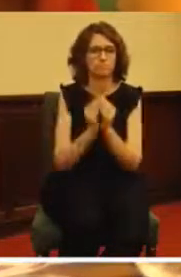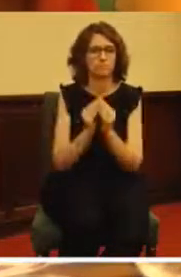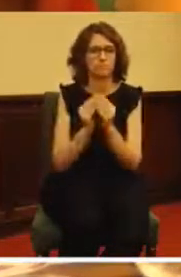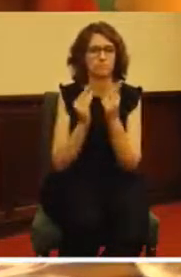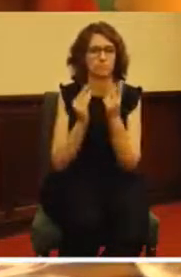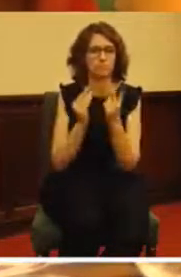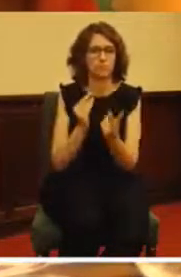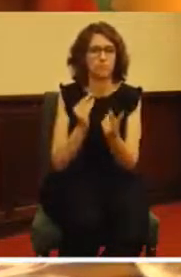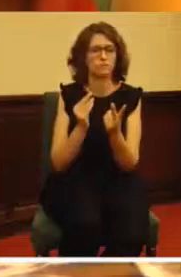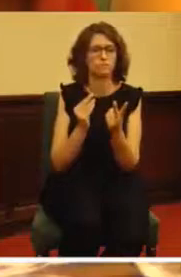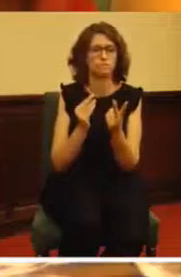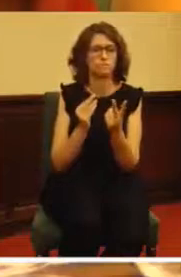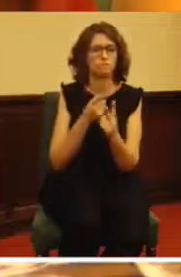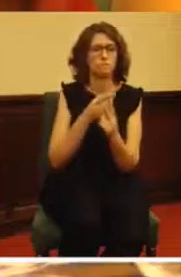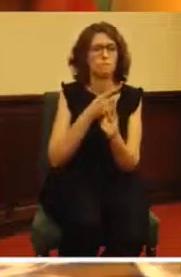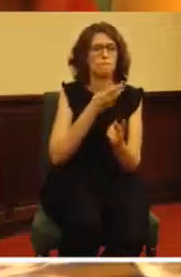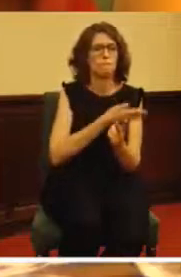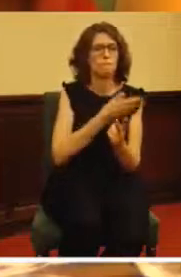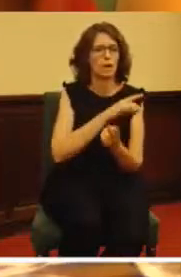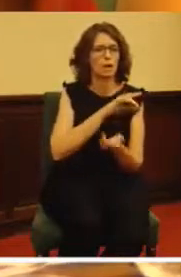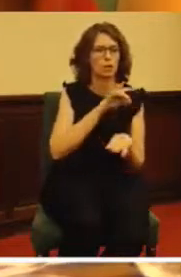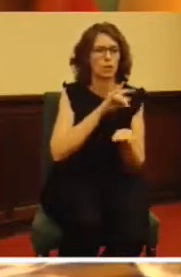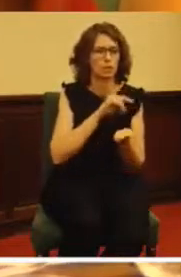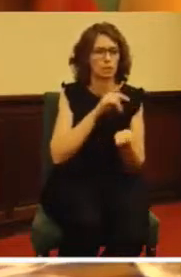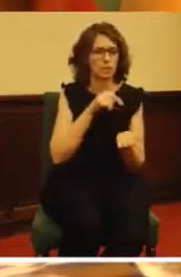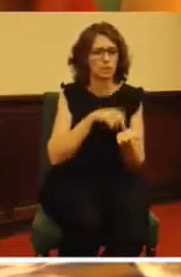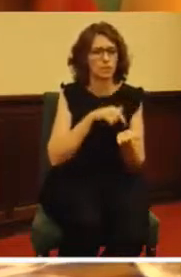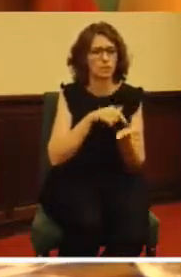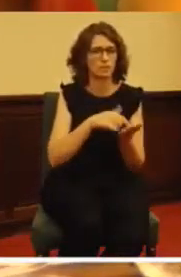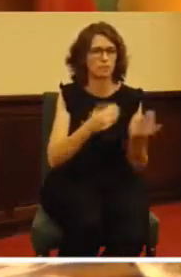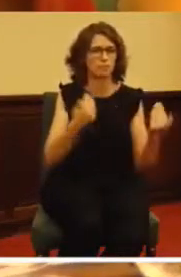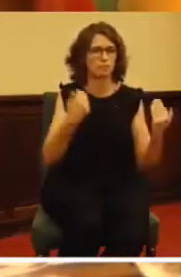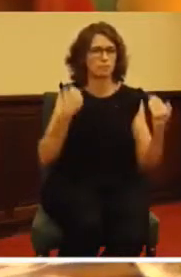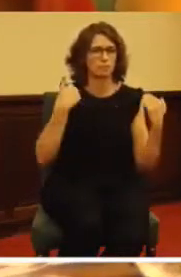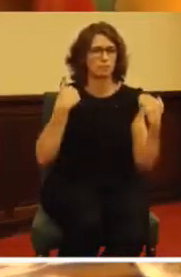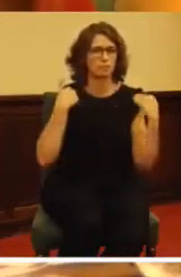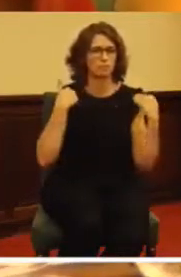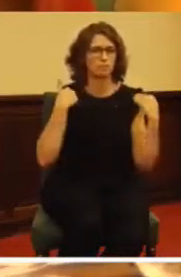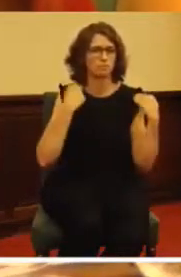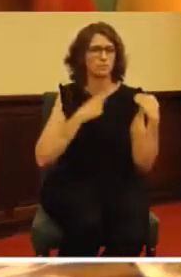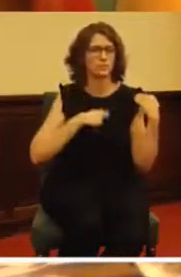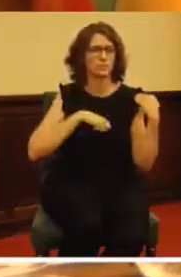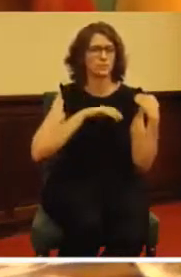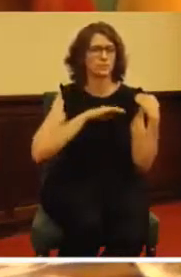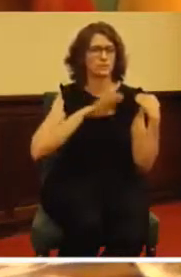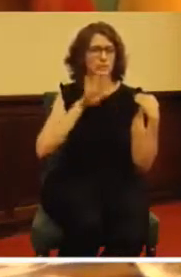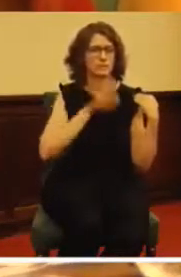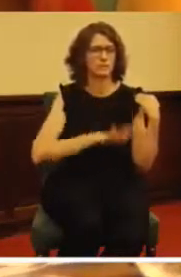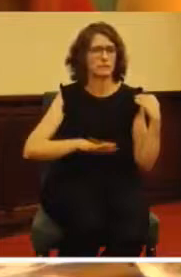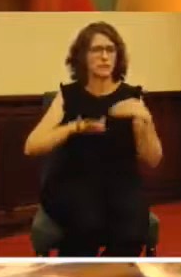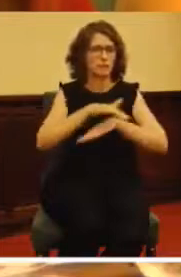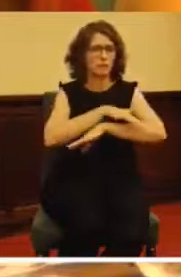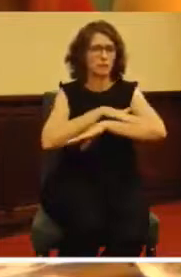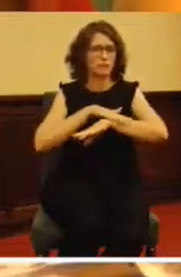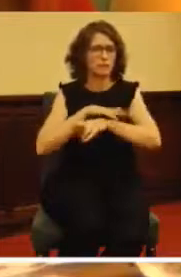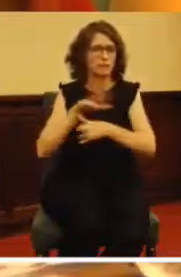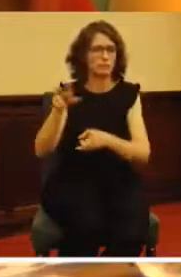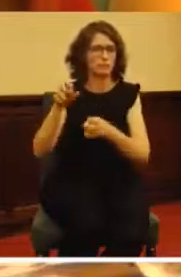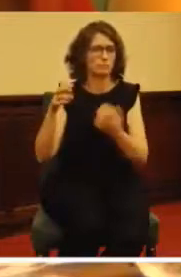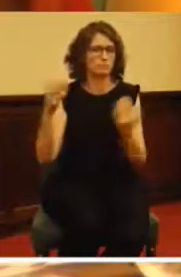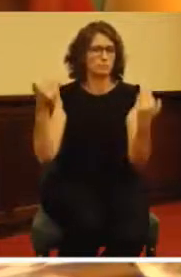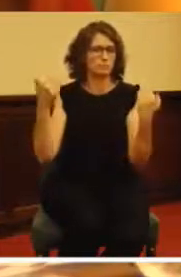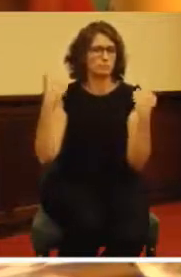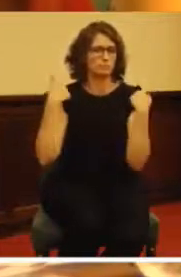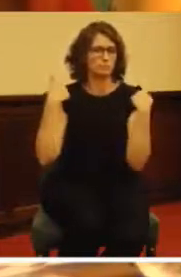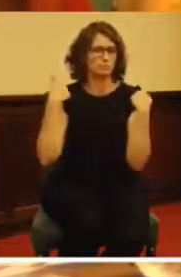partes, tenemos valor catastral, que es una competencia estatal, concretamente del Ministerio de